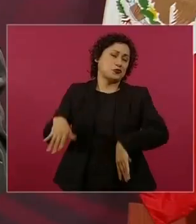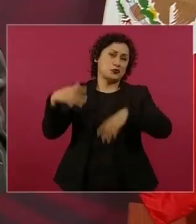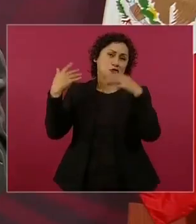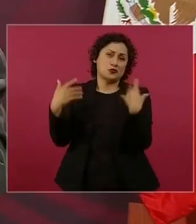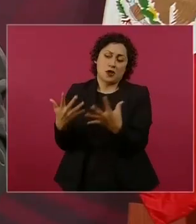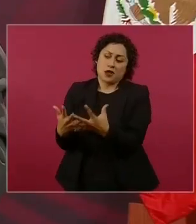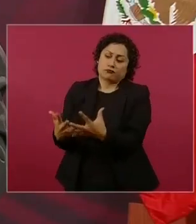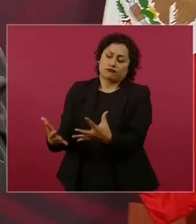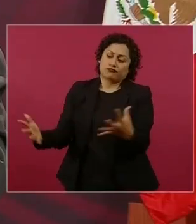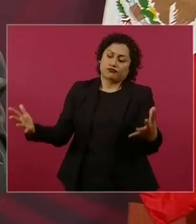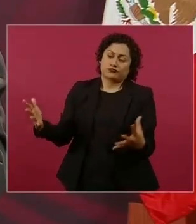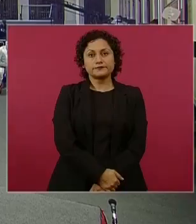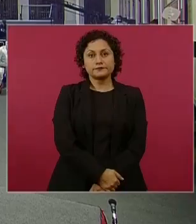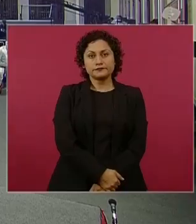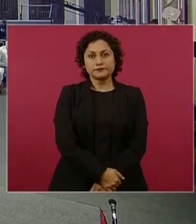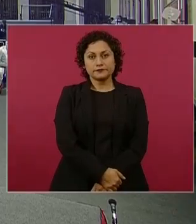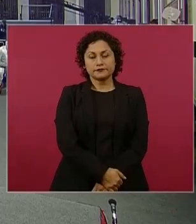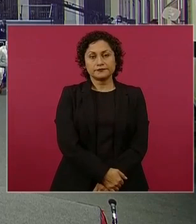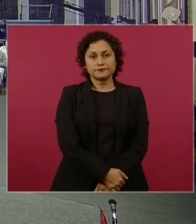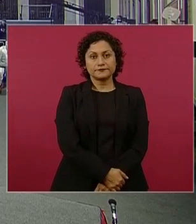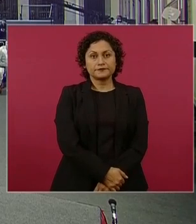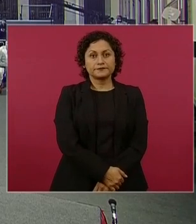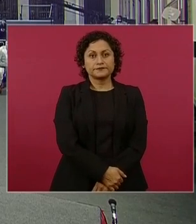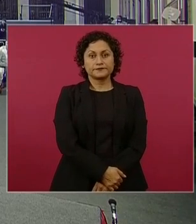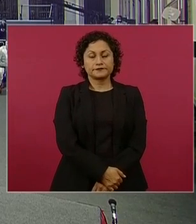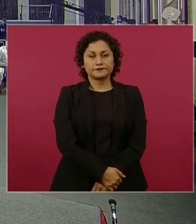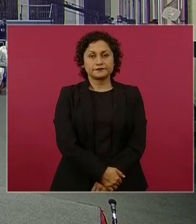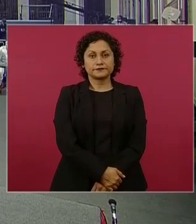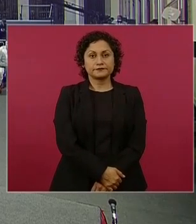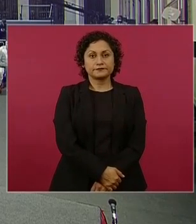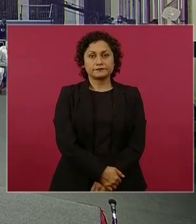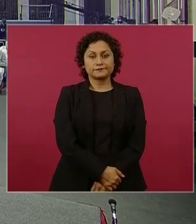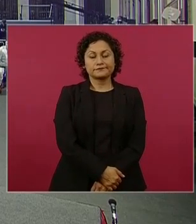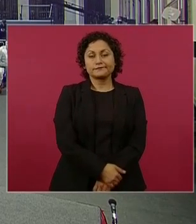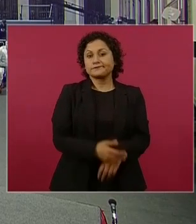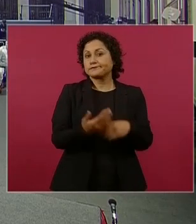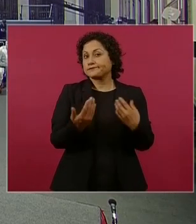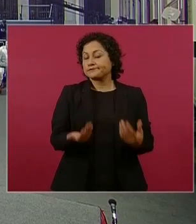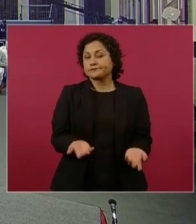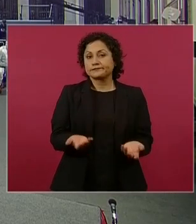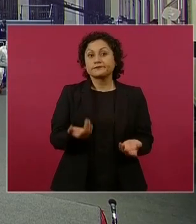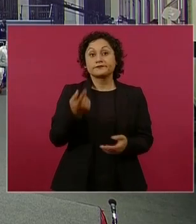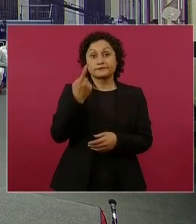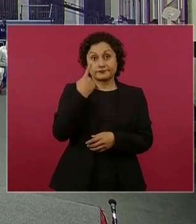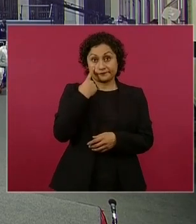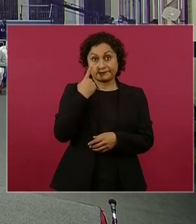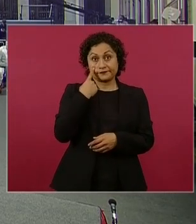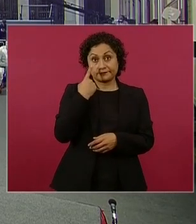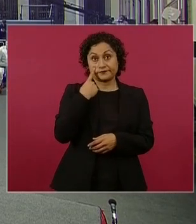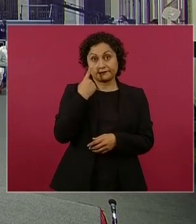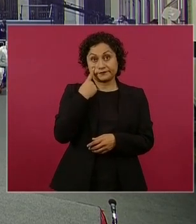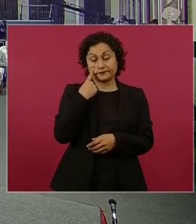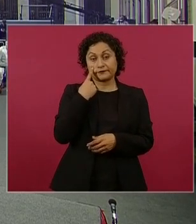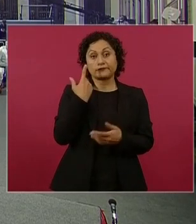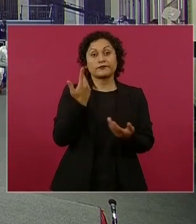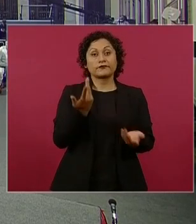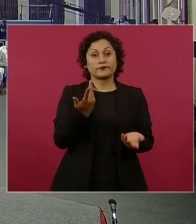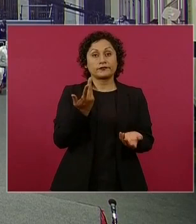tan poco gobierno. Mientras no haya normalidad